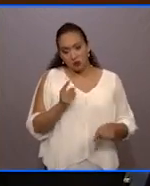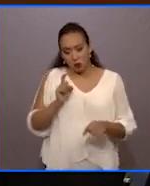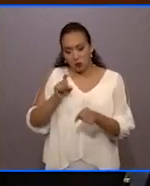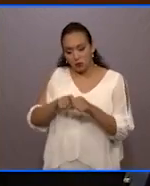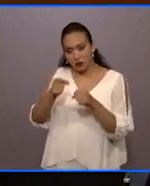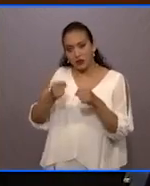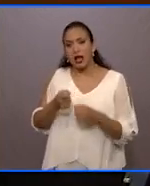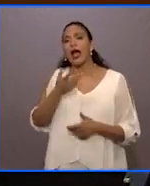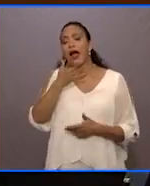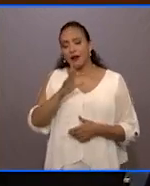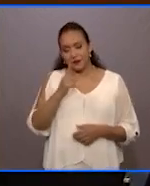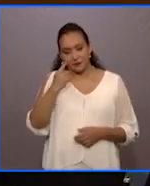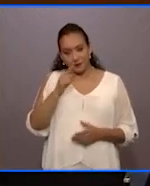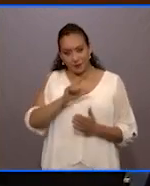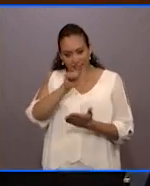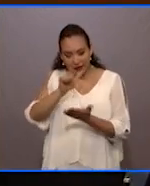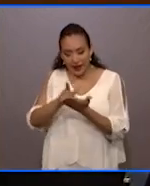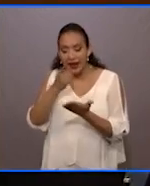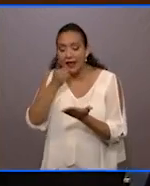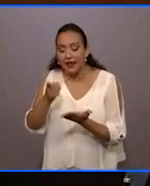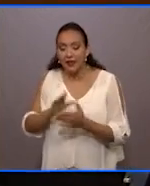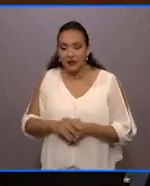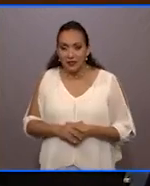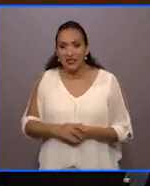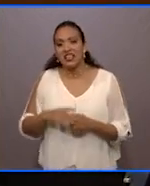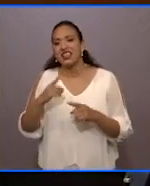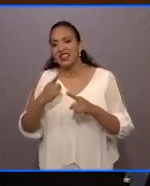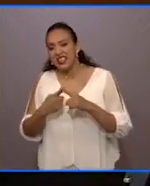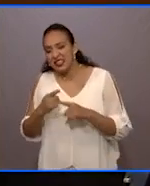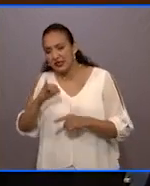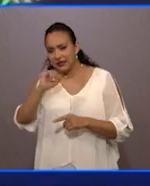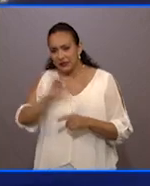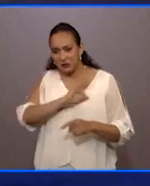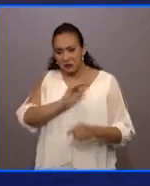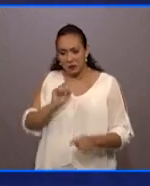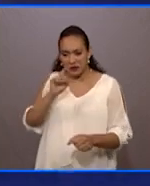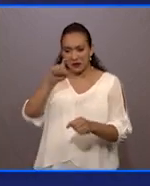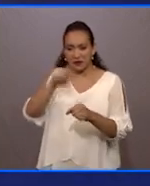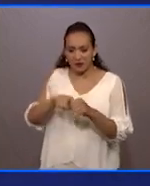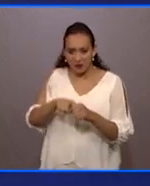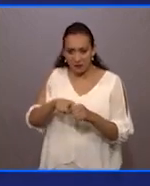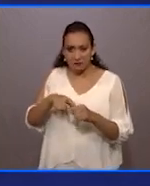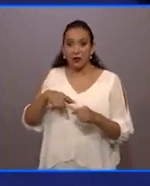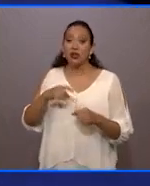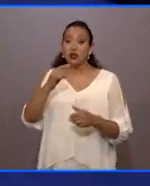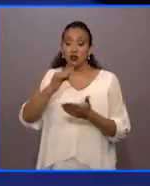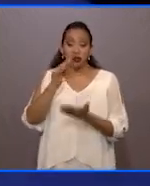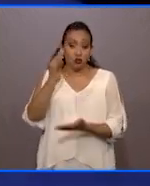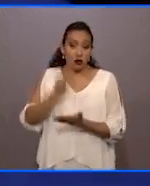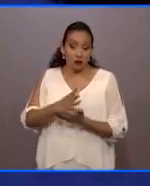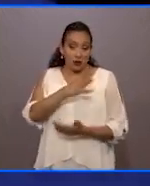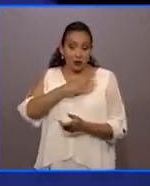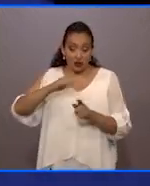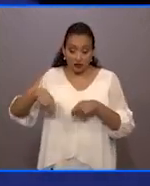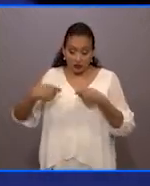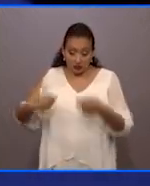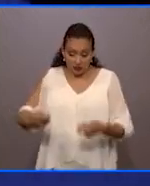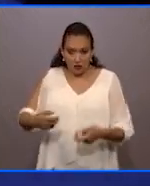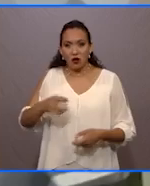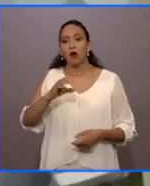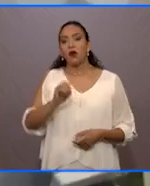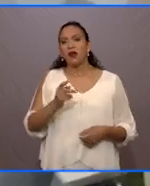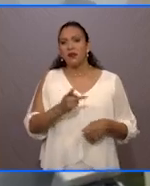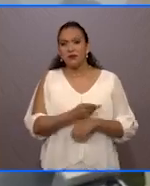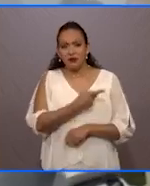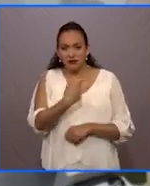la norma que prevé quiénes se pueden considerar familiares derechohabientes es discriminatoria al excluir a un grupo que debía